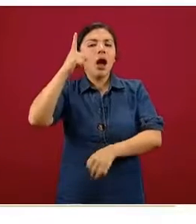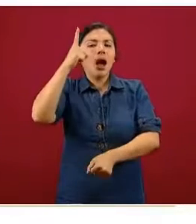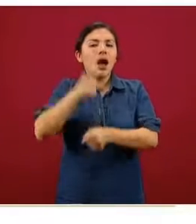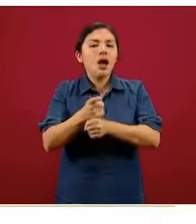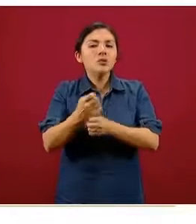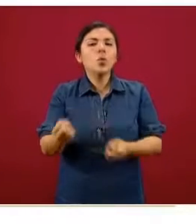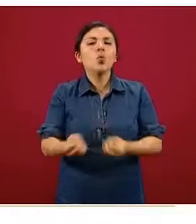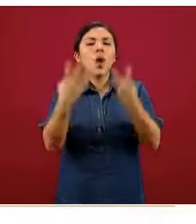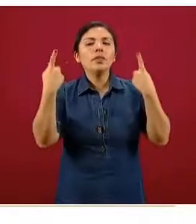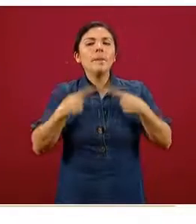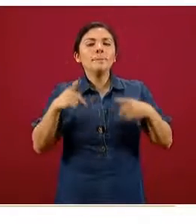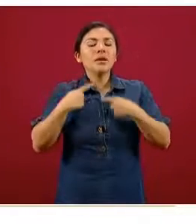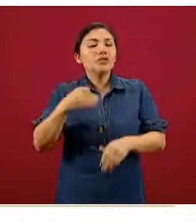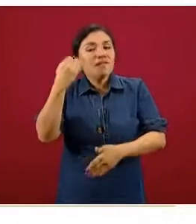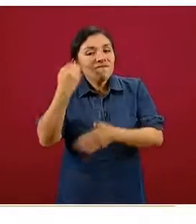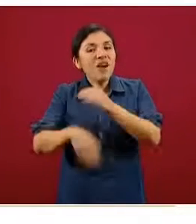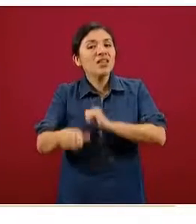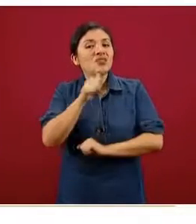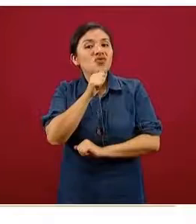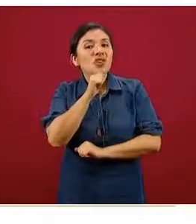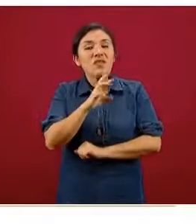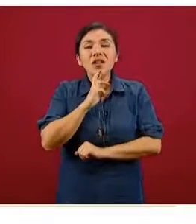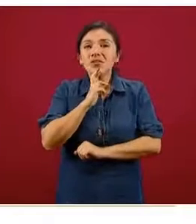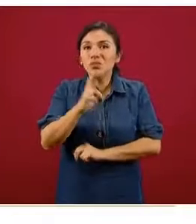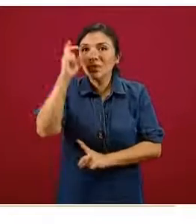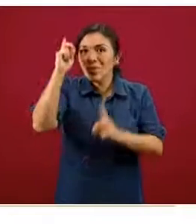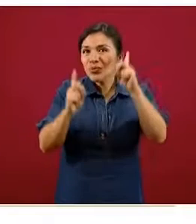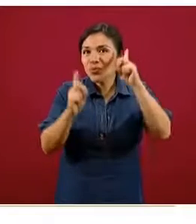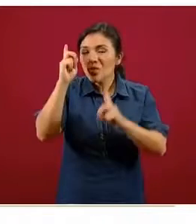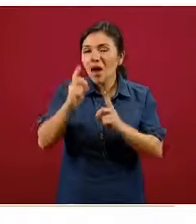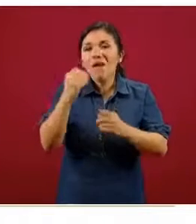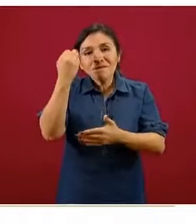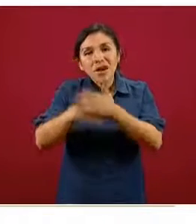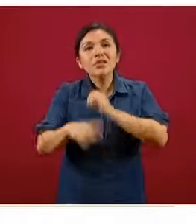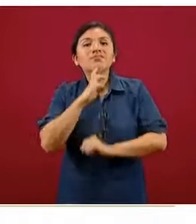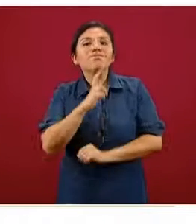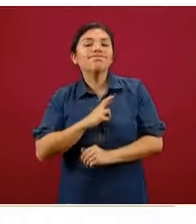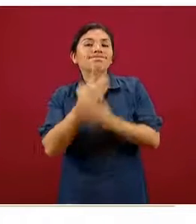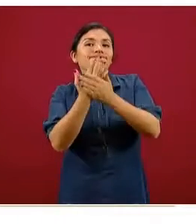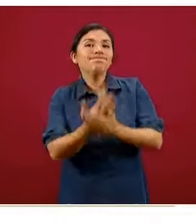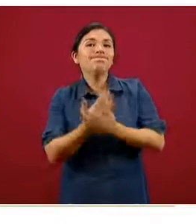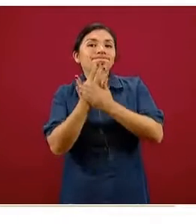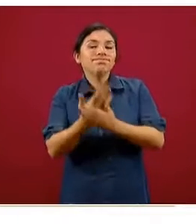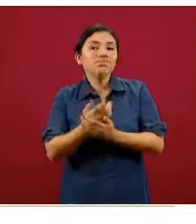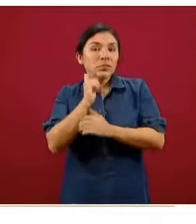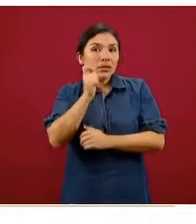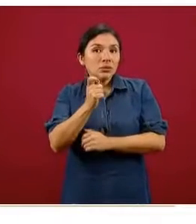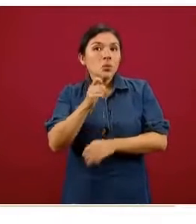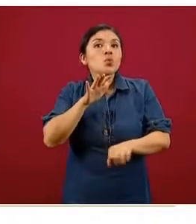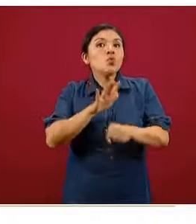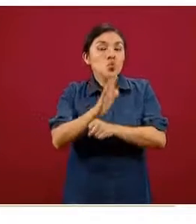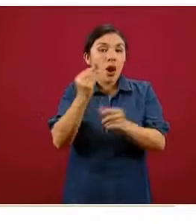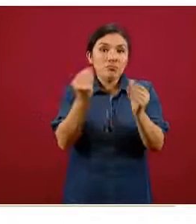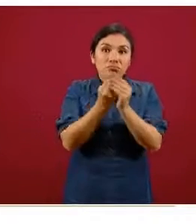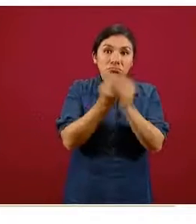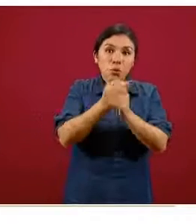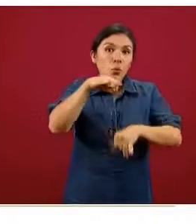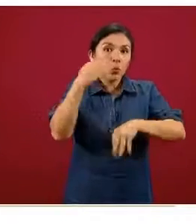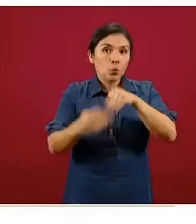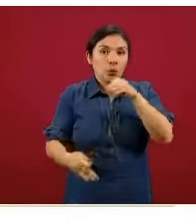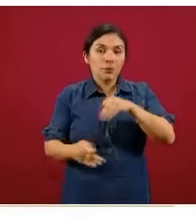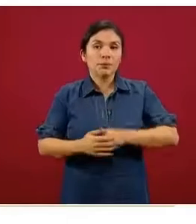mayor cantidad de casos aún sospechosos y que por lo tanto están pendientes todavía de una clasificación